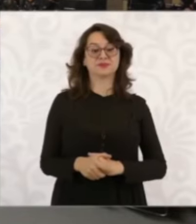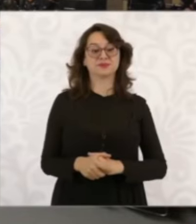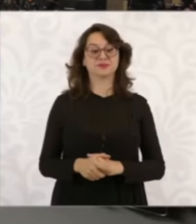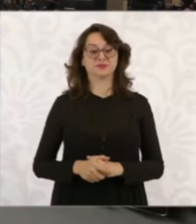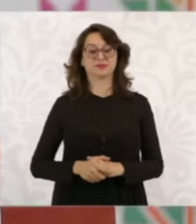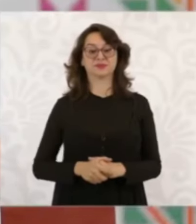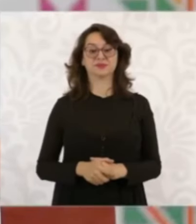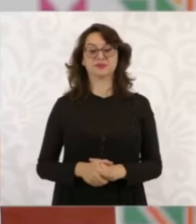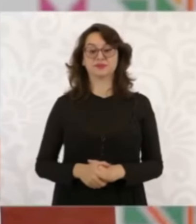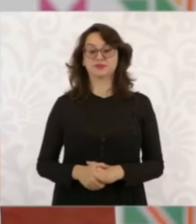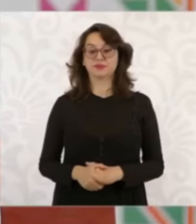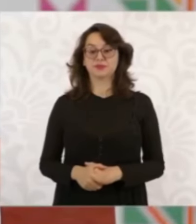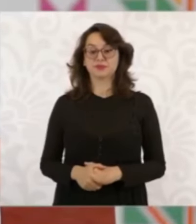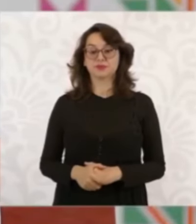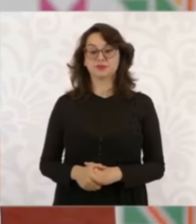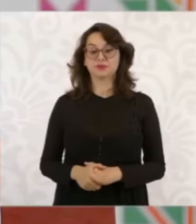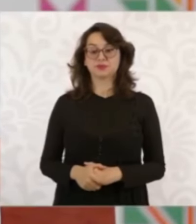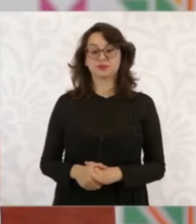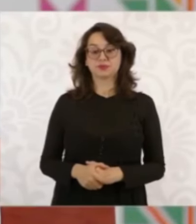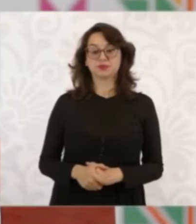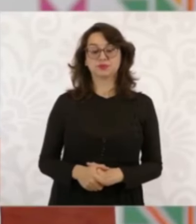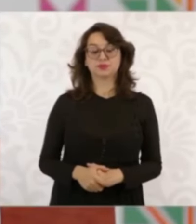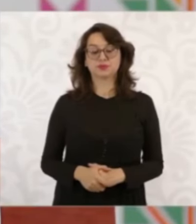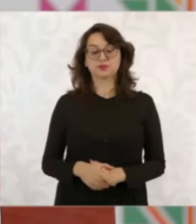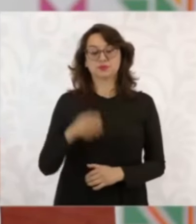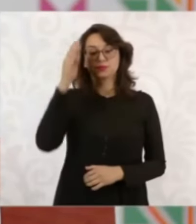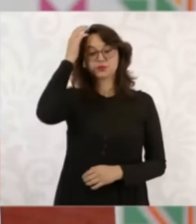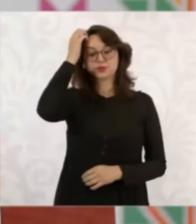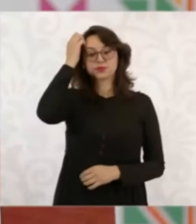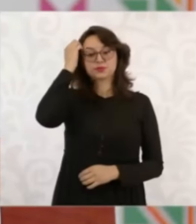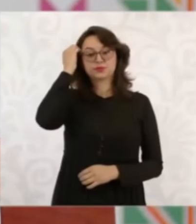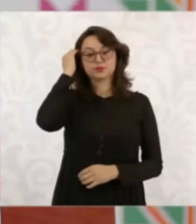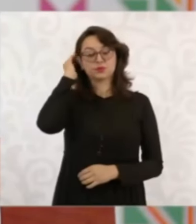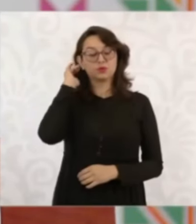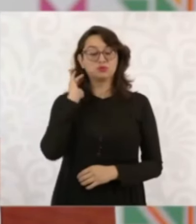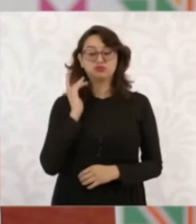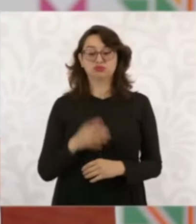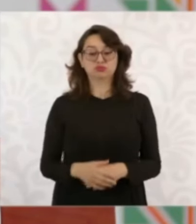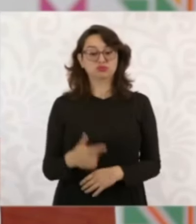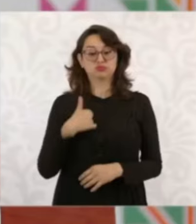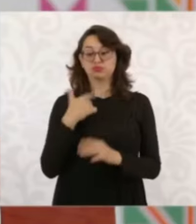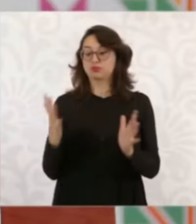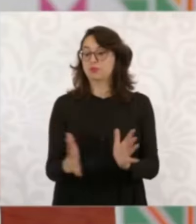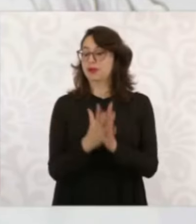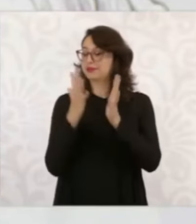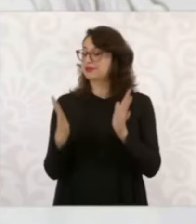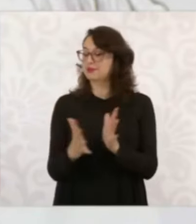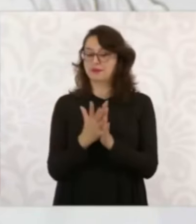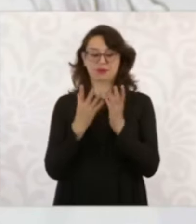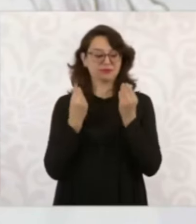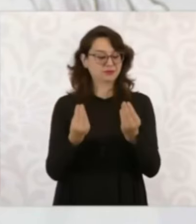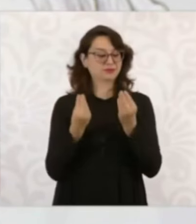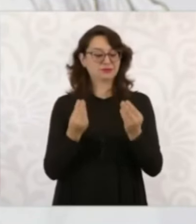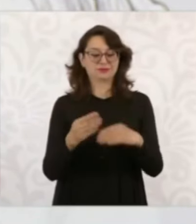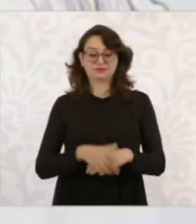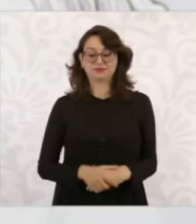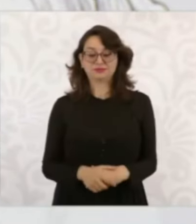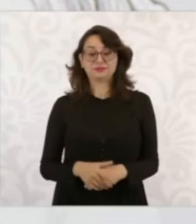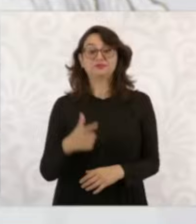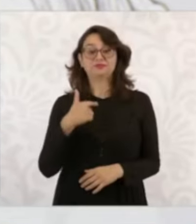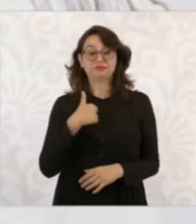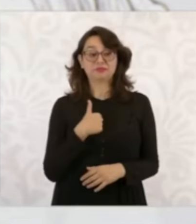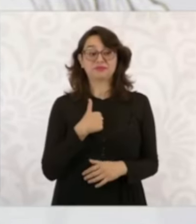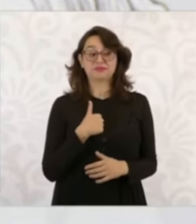Fueron muchos movimientos. Yo entré al CCH a los 15 años, ya